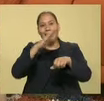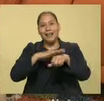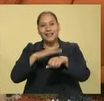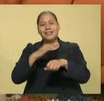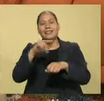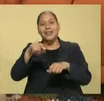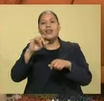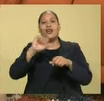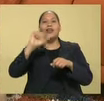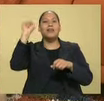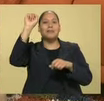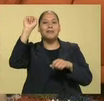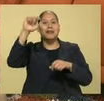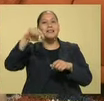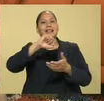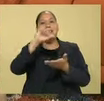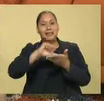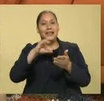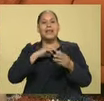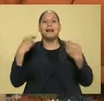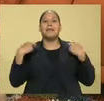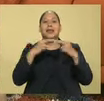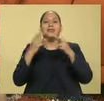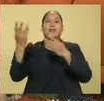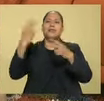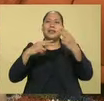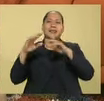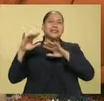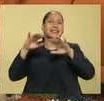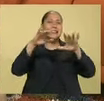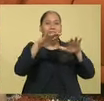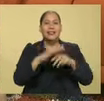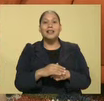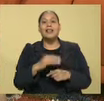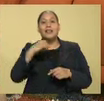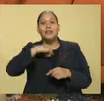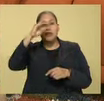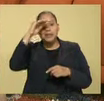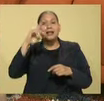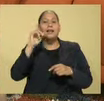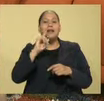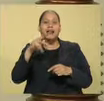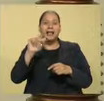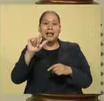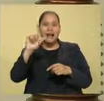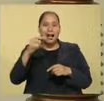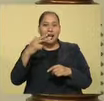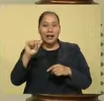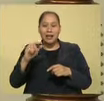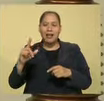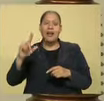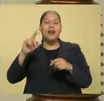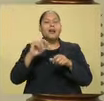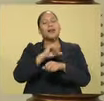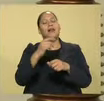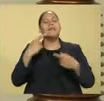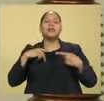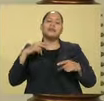temprano que iba a haber marchas aquí en el centro por Yo pensé maestro. Que te habían también salpicado como a Cala, que dice que un charco o algo así le salpicó. De